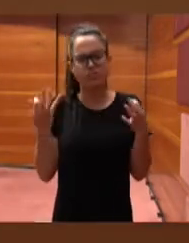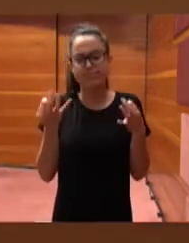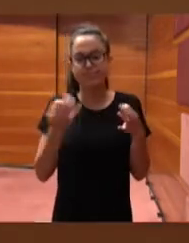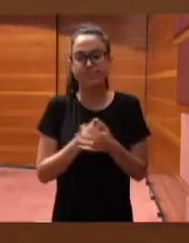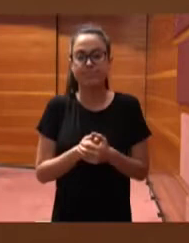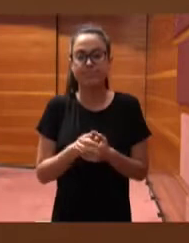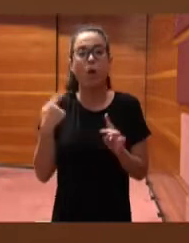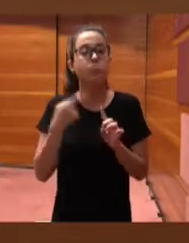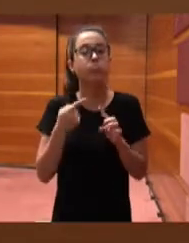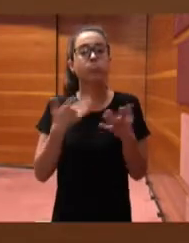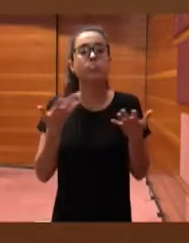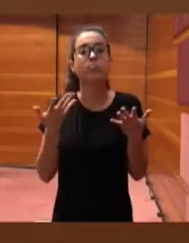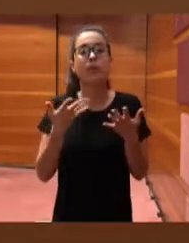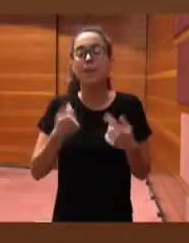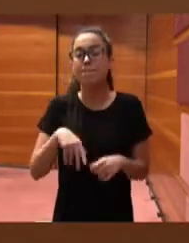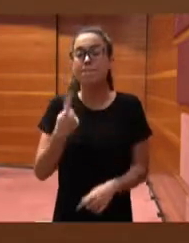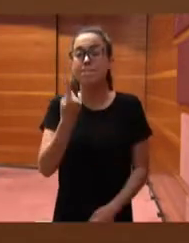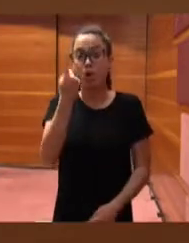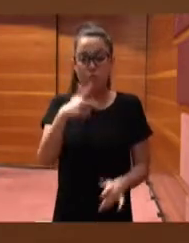algún ciudadano, a ser posible la mayoría,